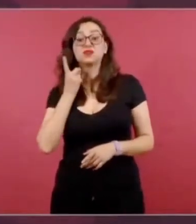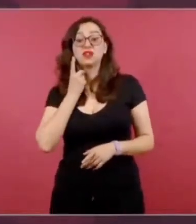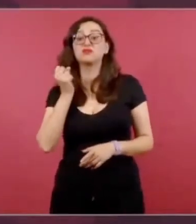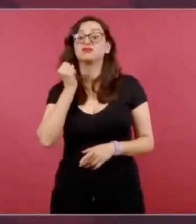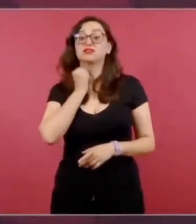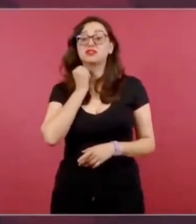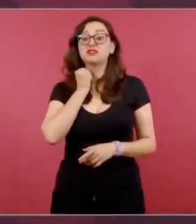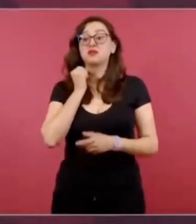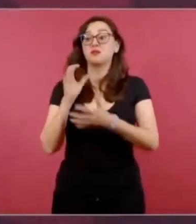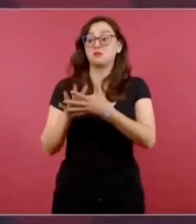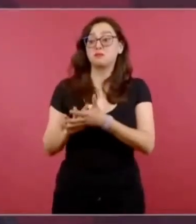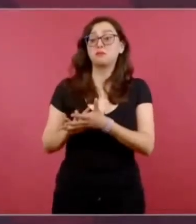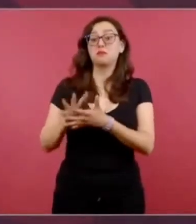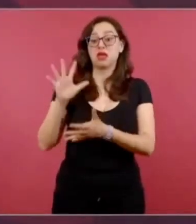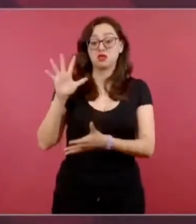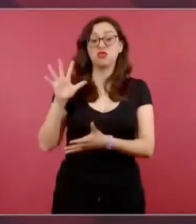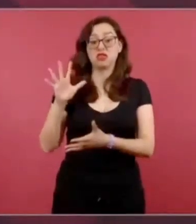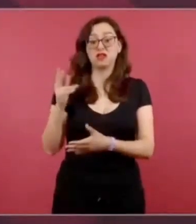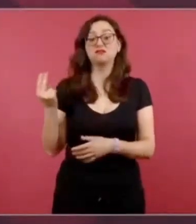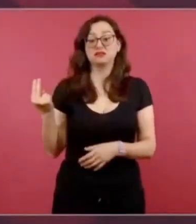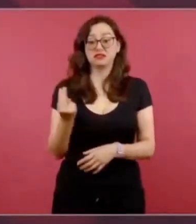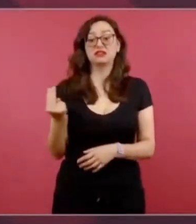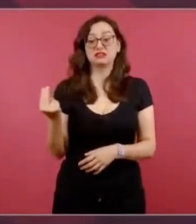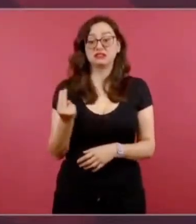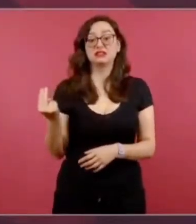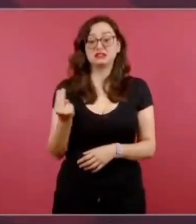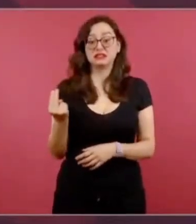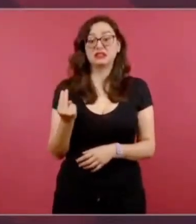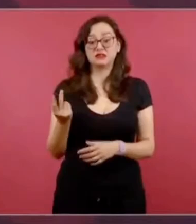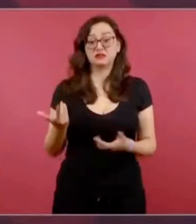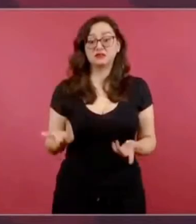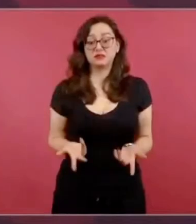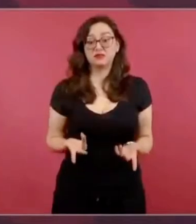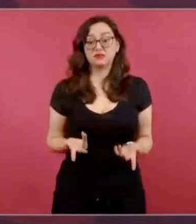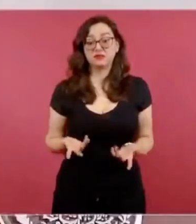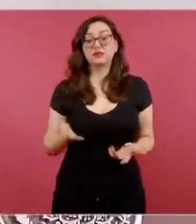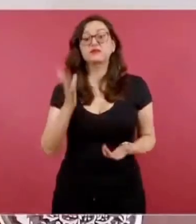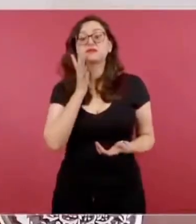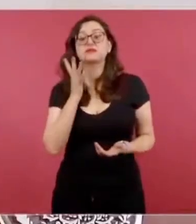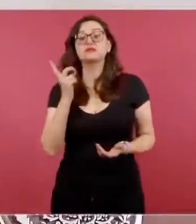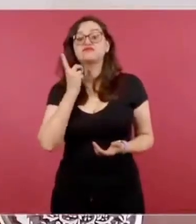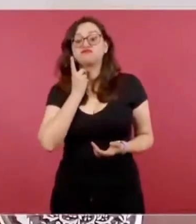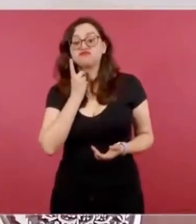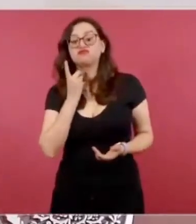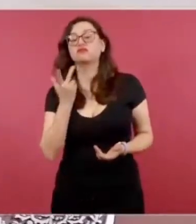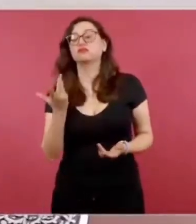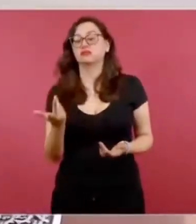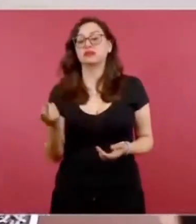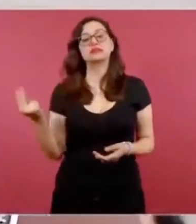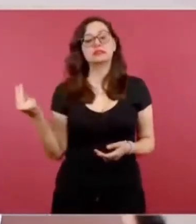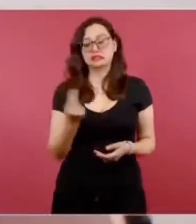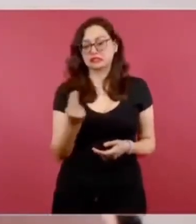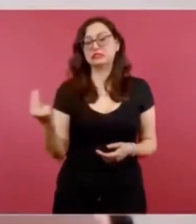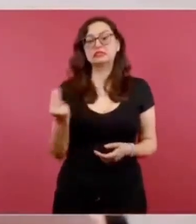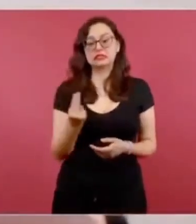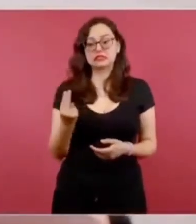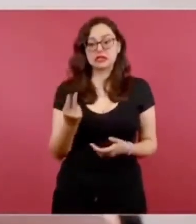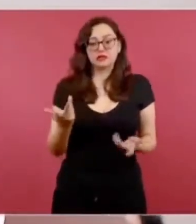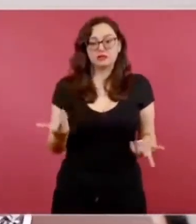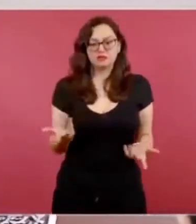sobre todo la mayoría simple, en el caso de la Cámara de Diputados. ¿Por